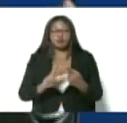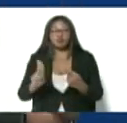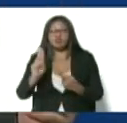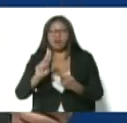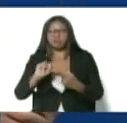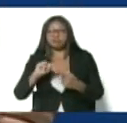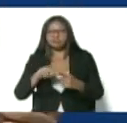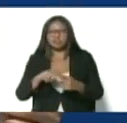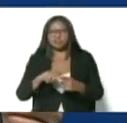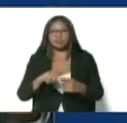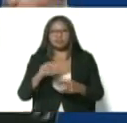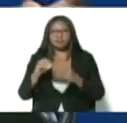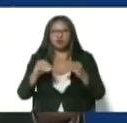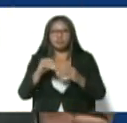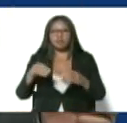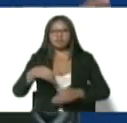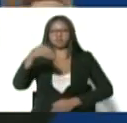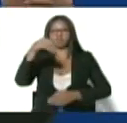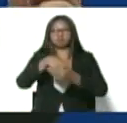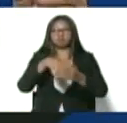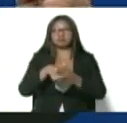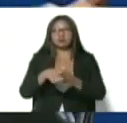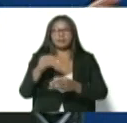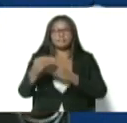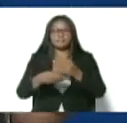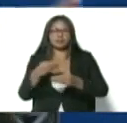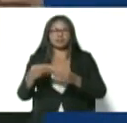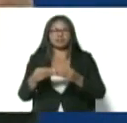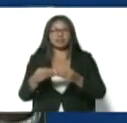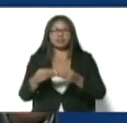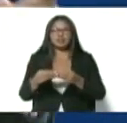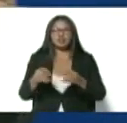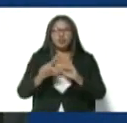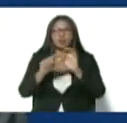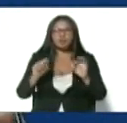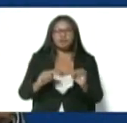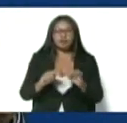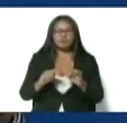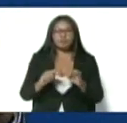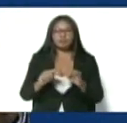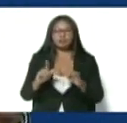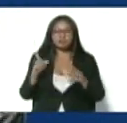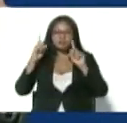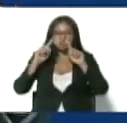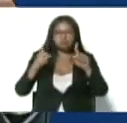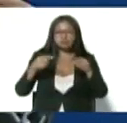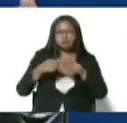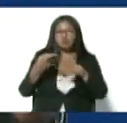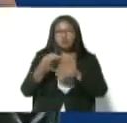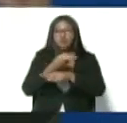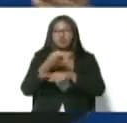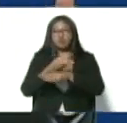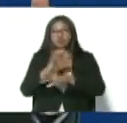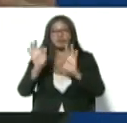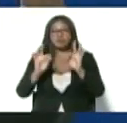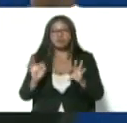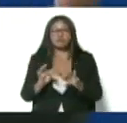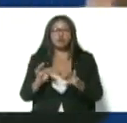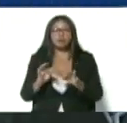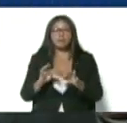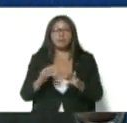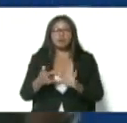mecanismo neocolonial para satanizar estigmatizar y demonizar gobiernos de manera tal de